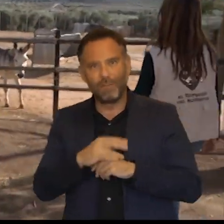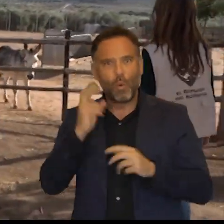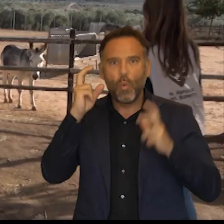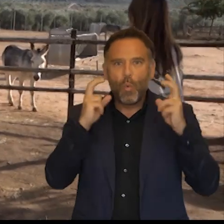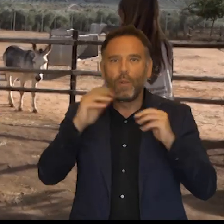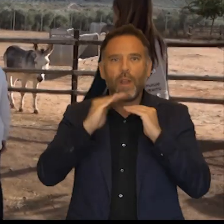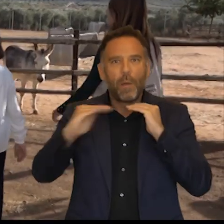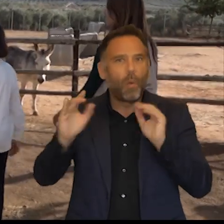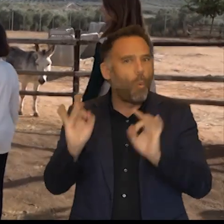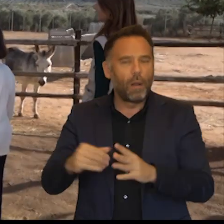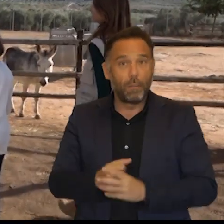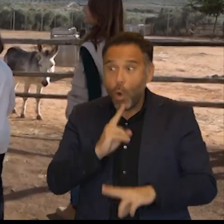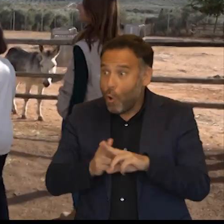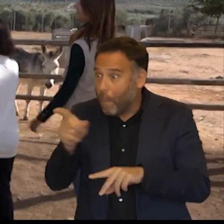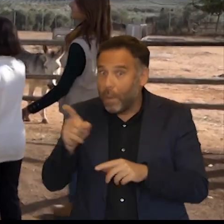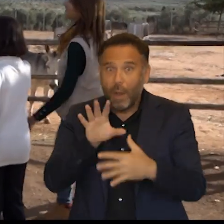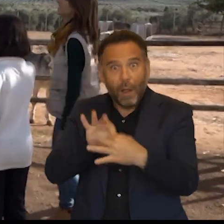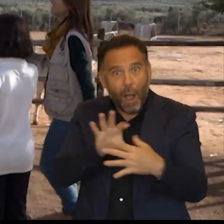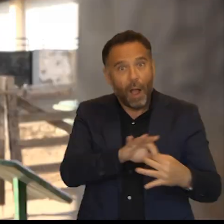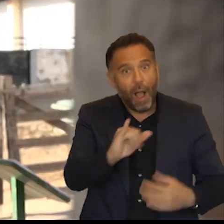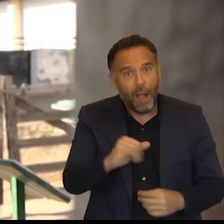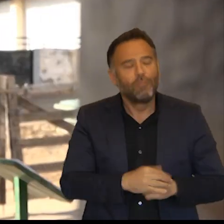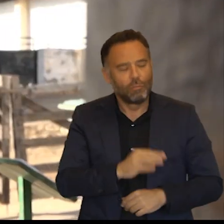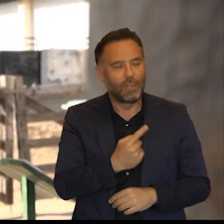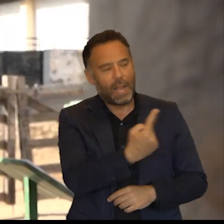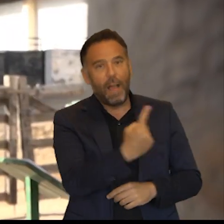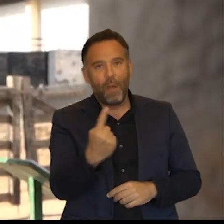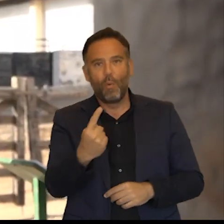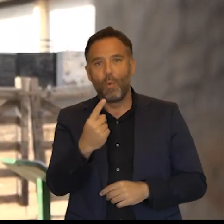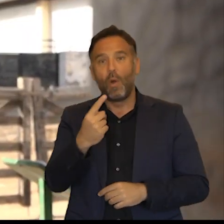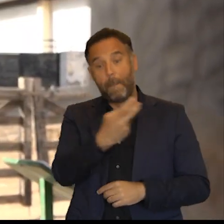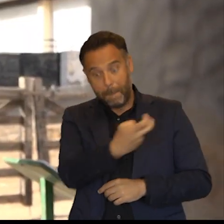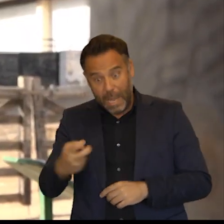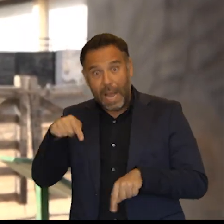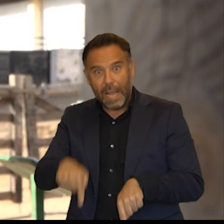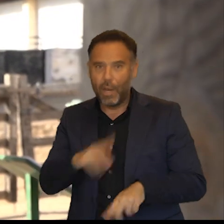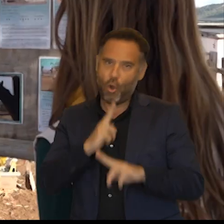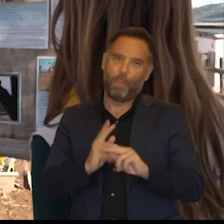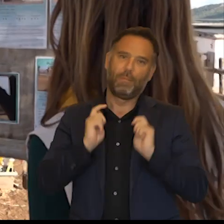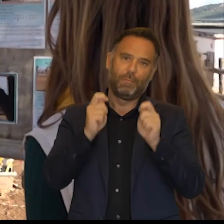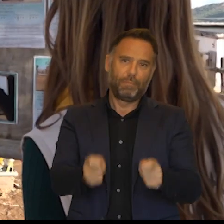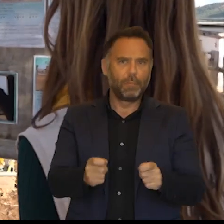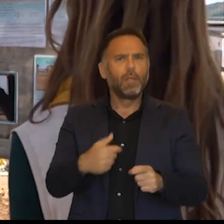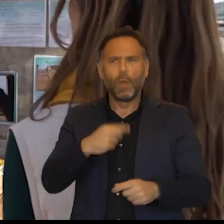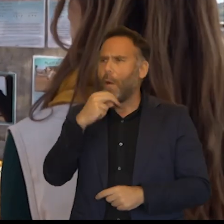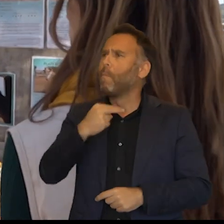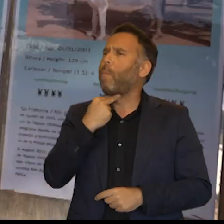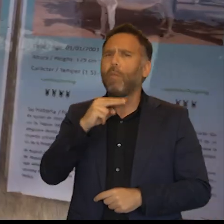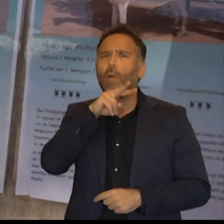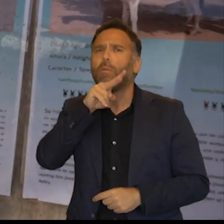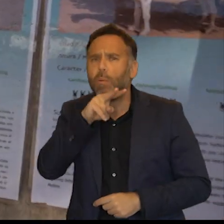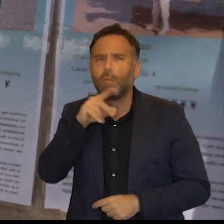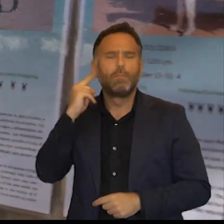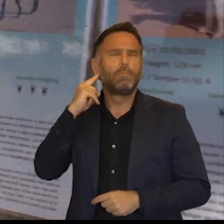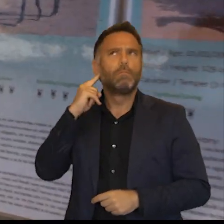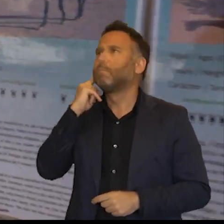¡Oh! Mira que tienen nombre y todo. Cada uno, desde que entran aquí, tienen su nombre. Y hasta atienden al nombre. Cuando